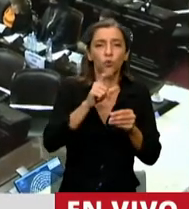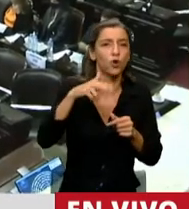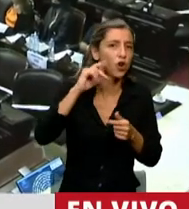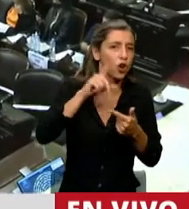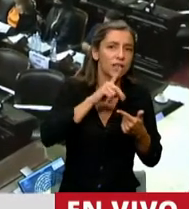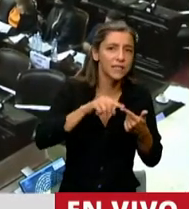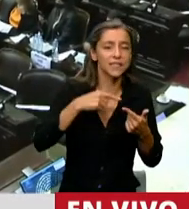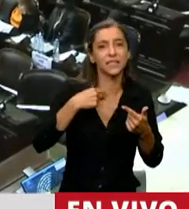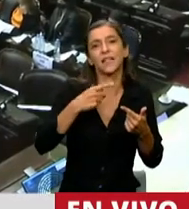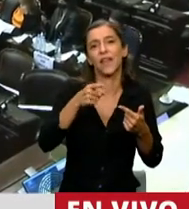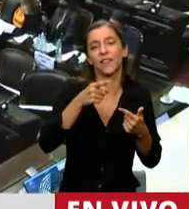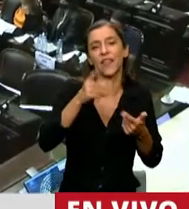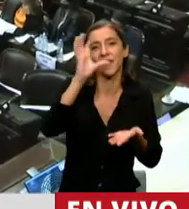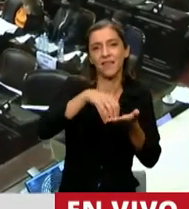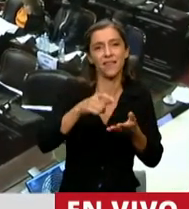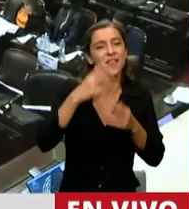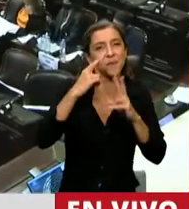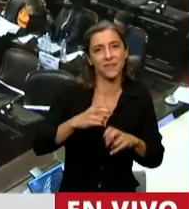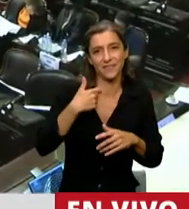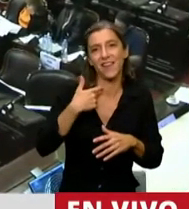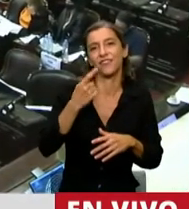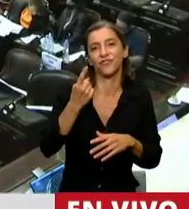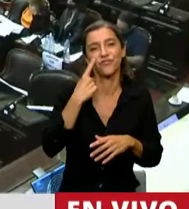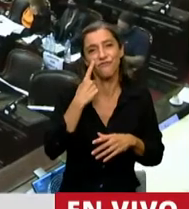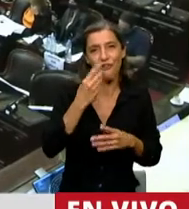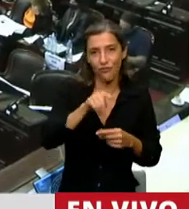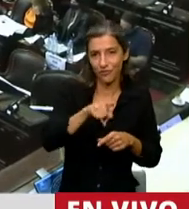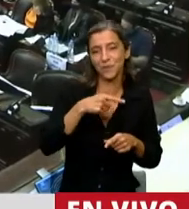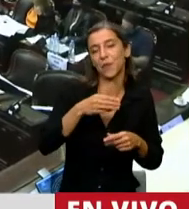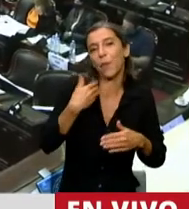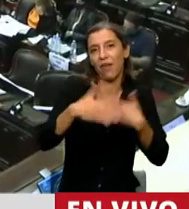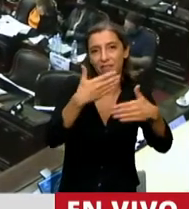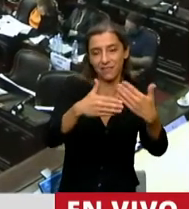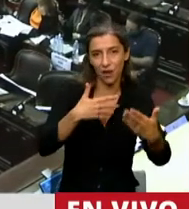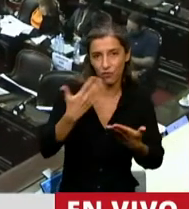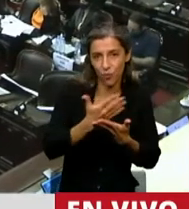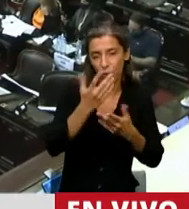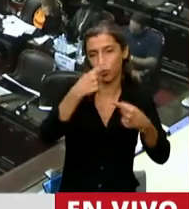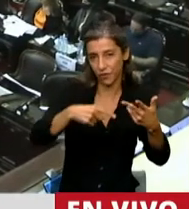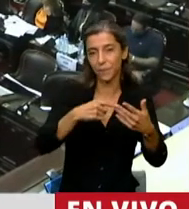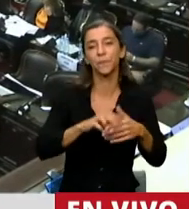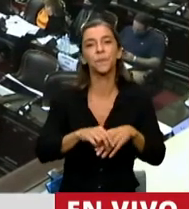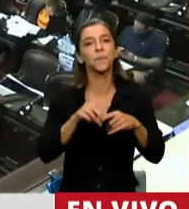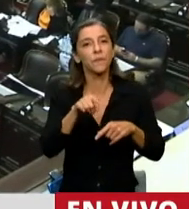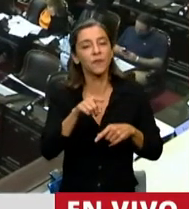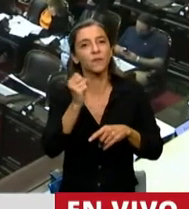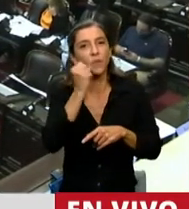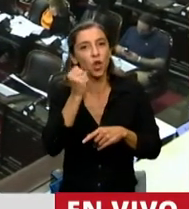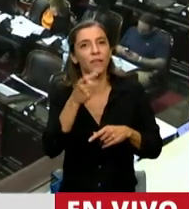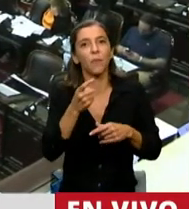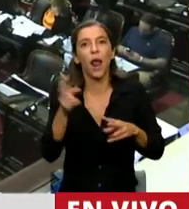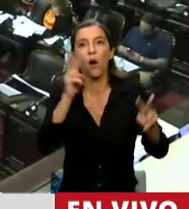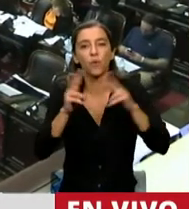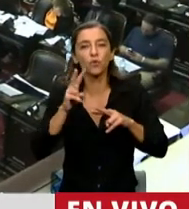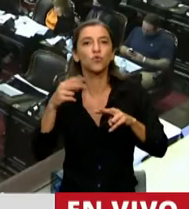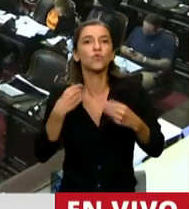Nacional de Promoción en la Investigación y el Desarrollo Productivo y la Innovación, cuyo objetivo es acercarle a la Presidencia de la Nación y